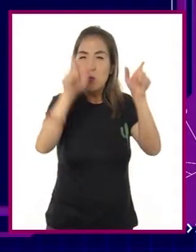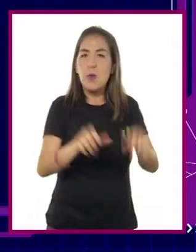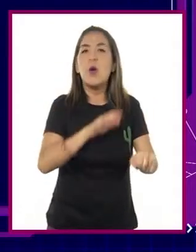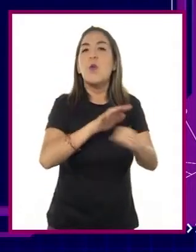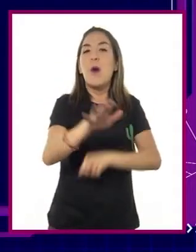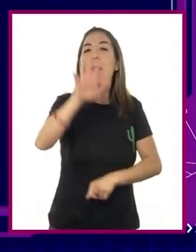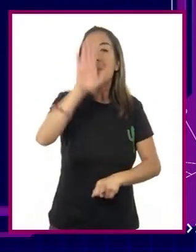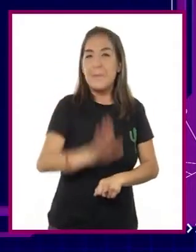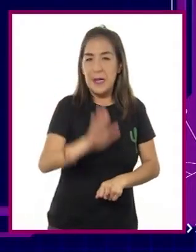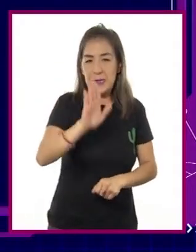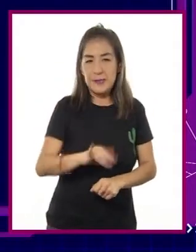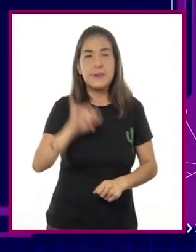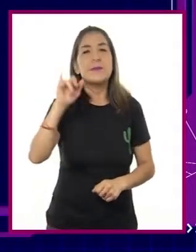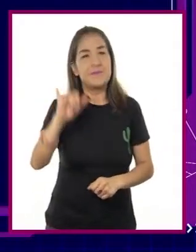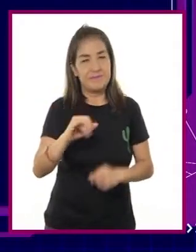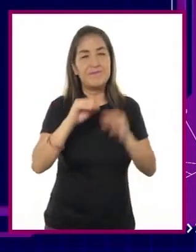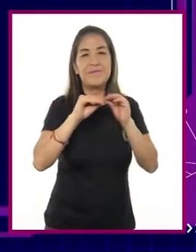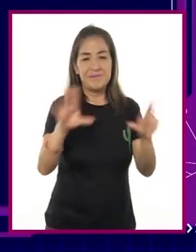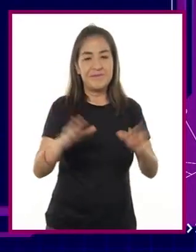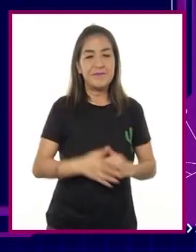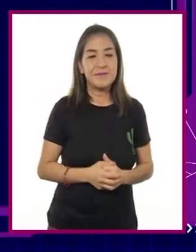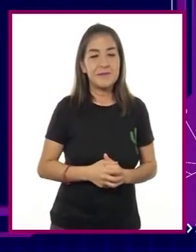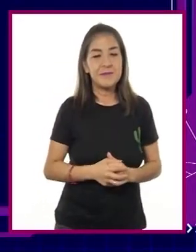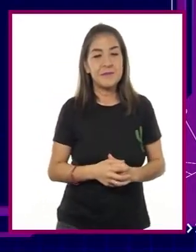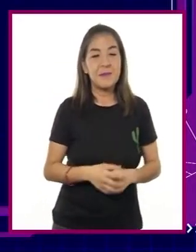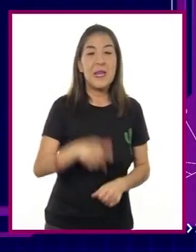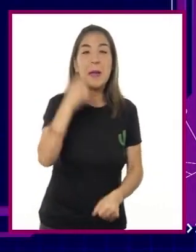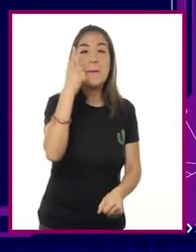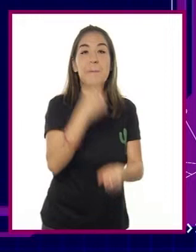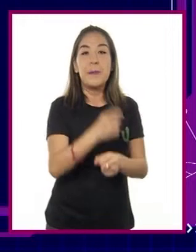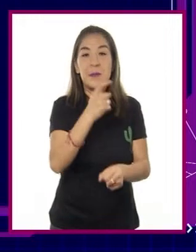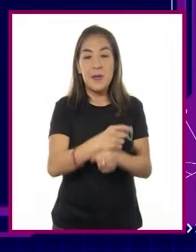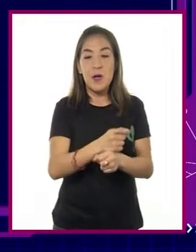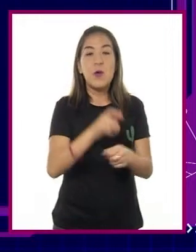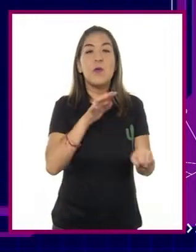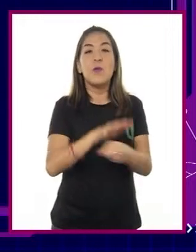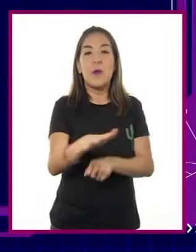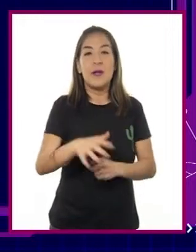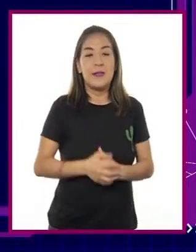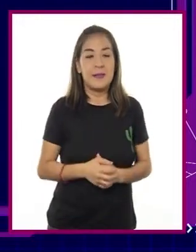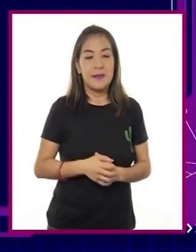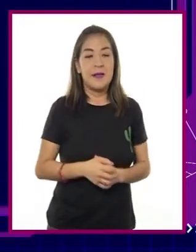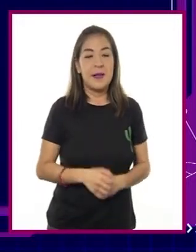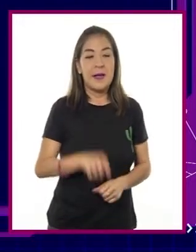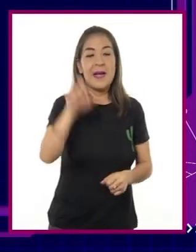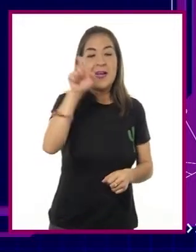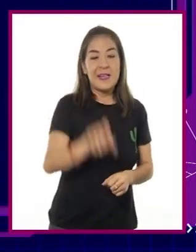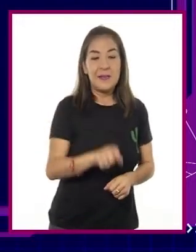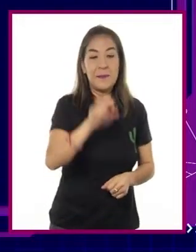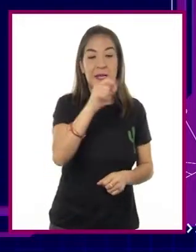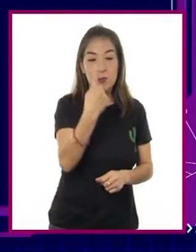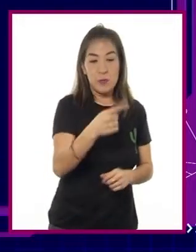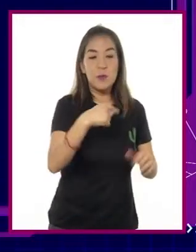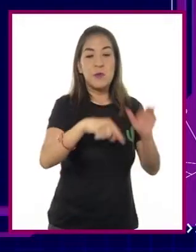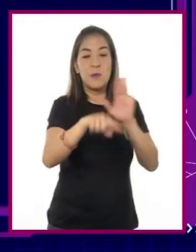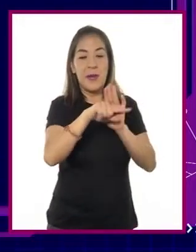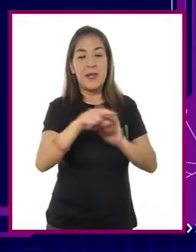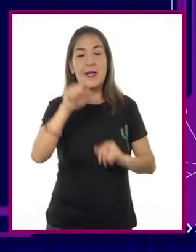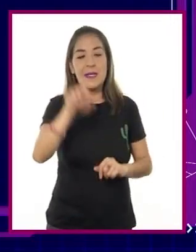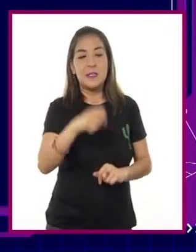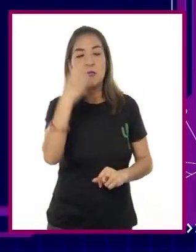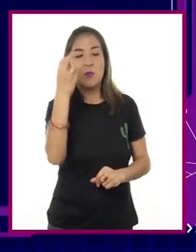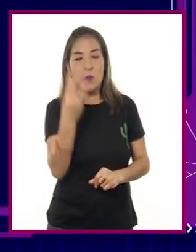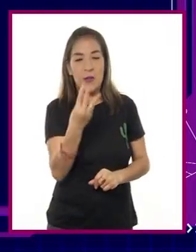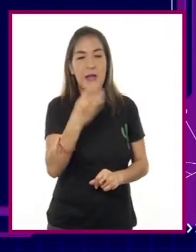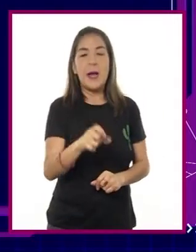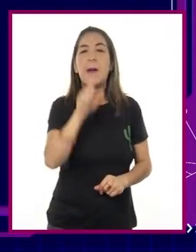semejante? Por supuesto, maestra. En la primera columna tenemos el término x cuadrada y observamos otro término que tiene